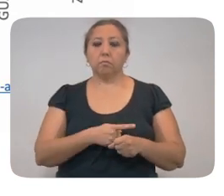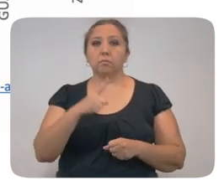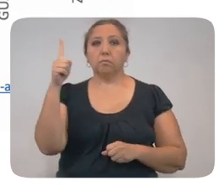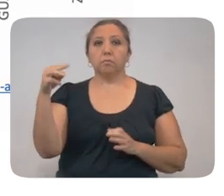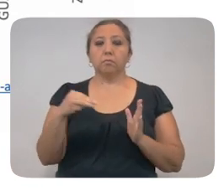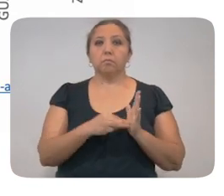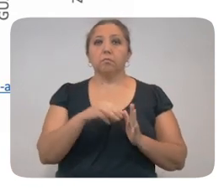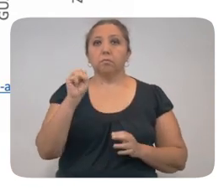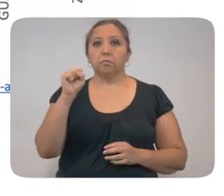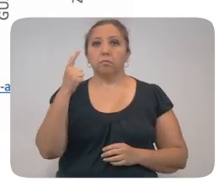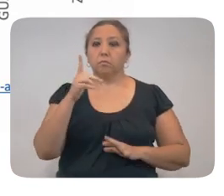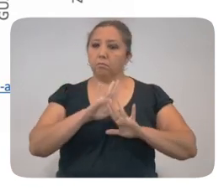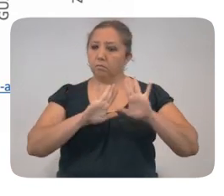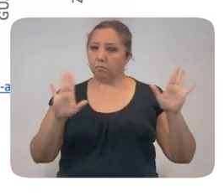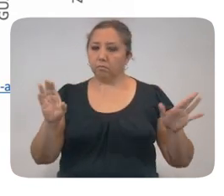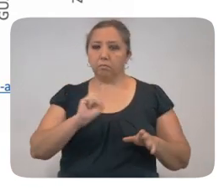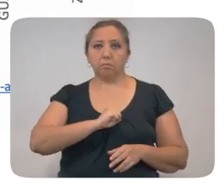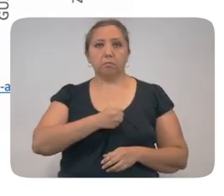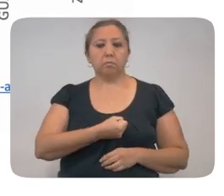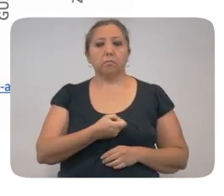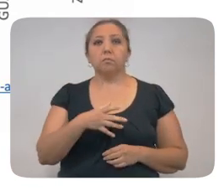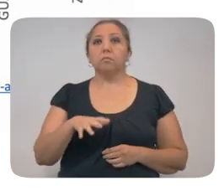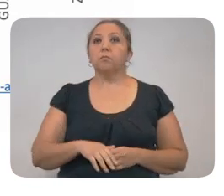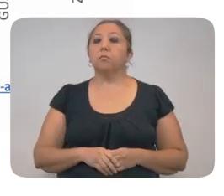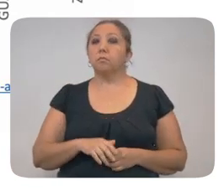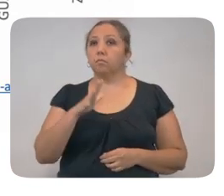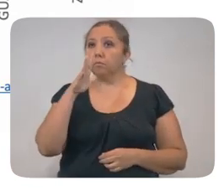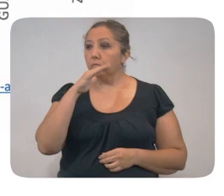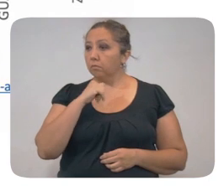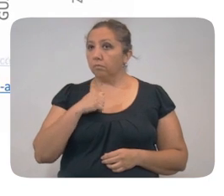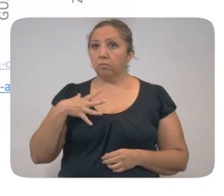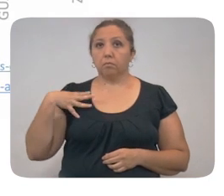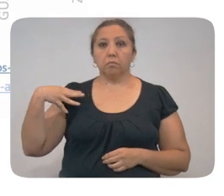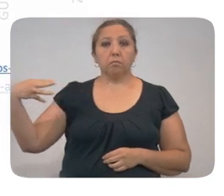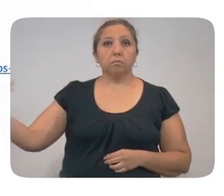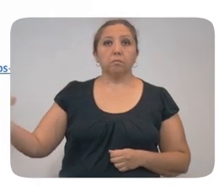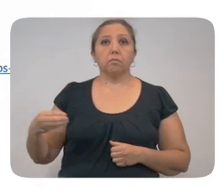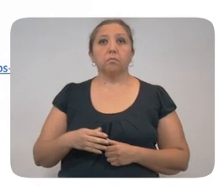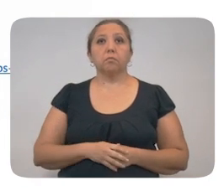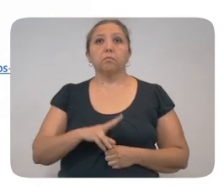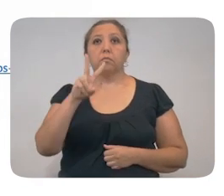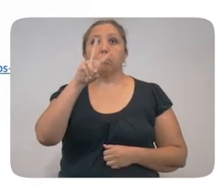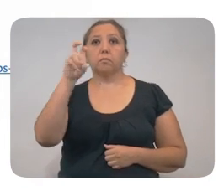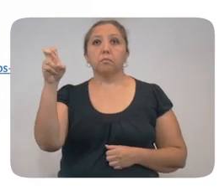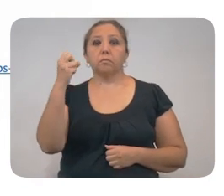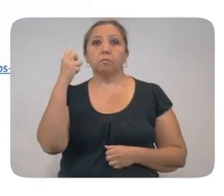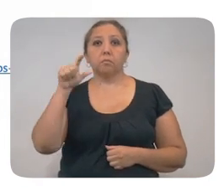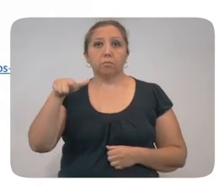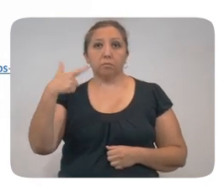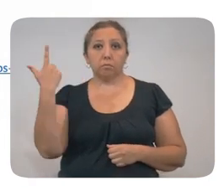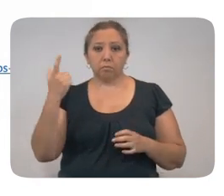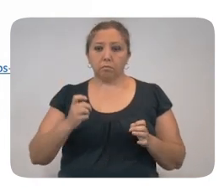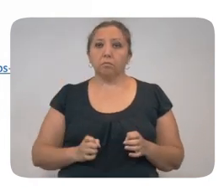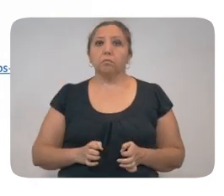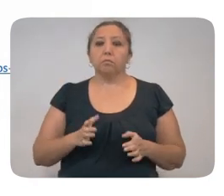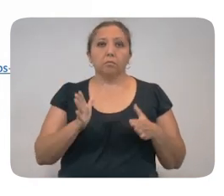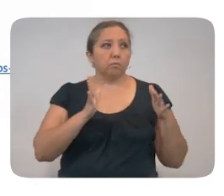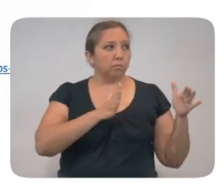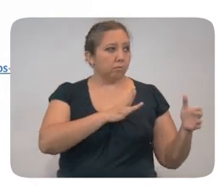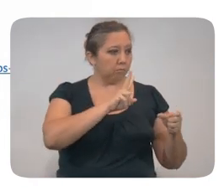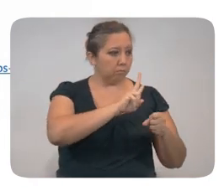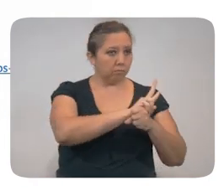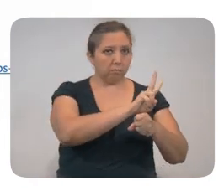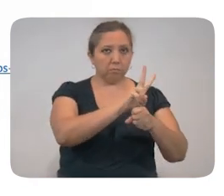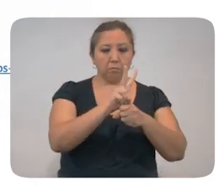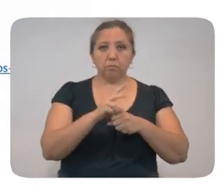1,067 ya se recuperaron, no presentan síntomas ni pueden contagiar. 212 están estables, aislados